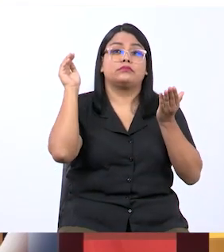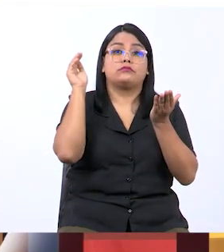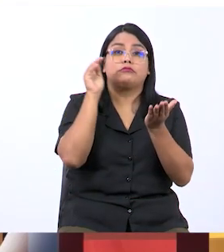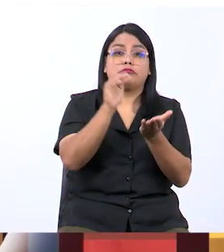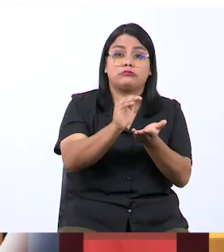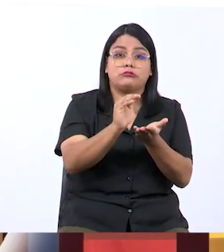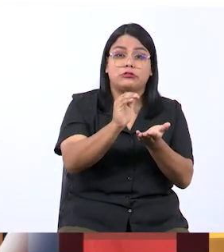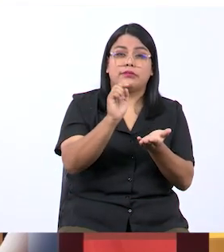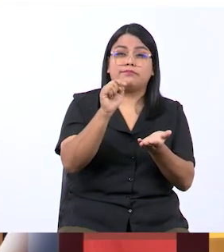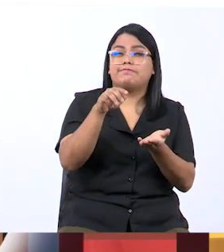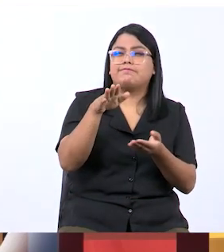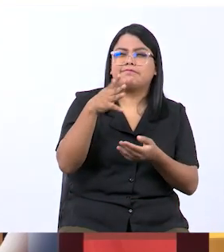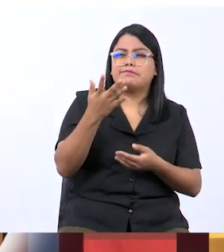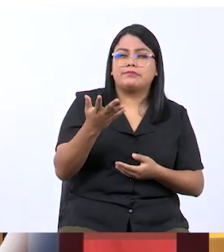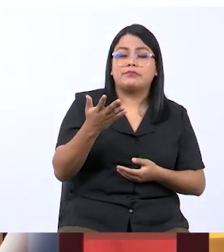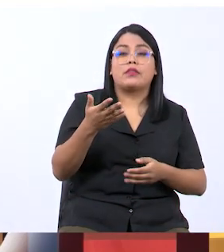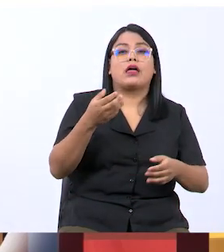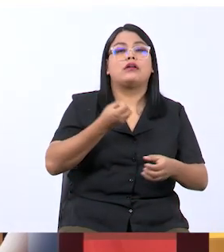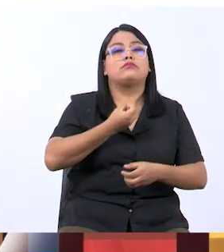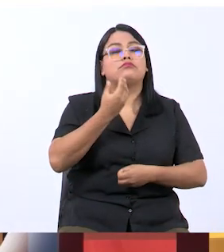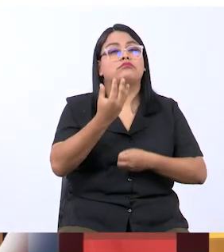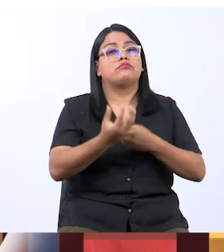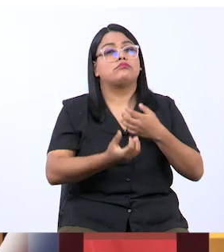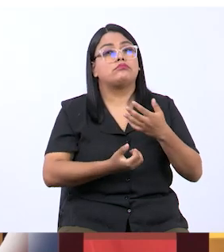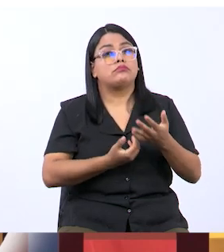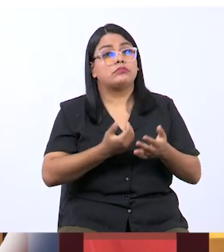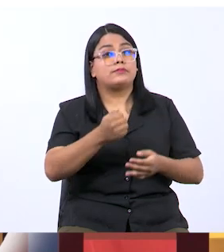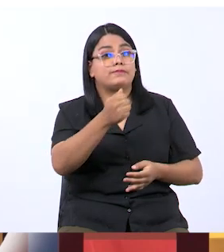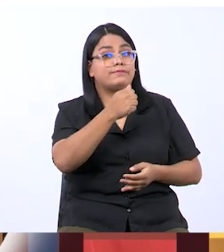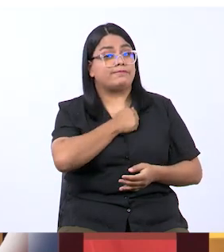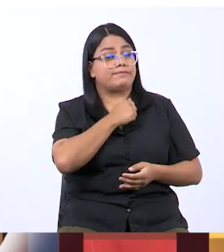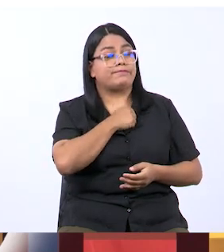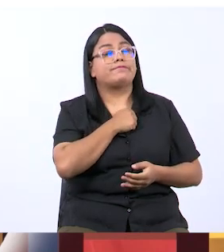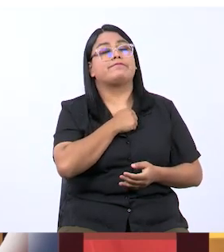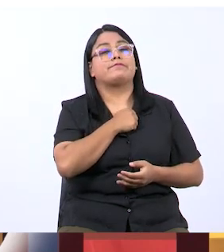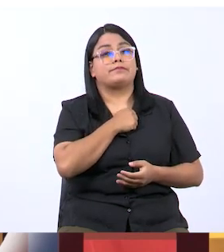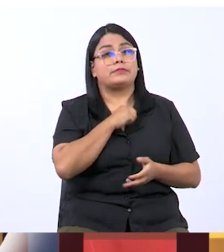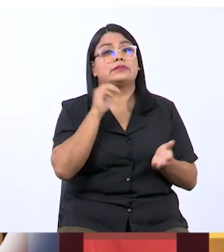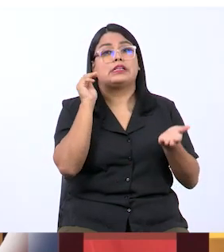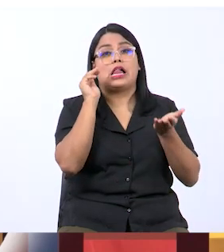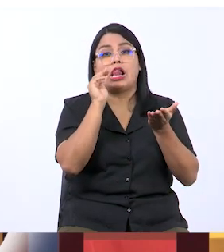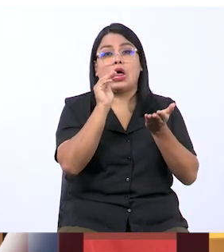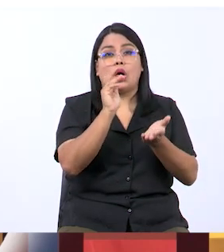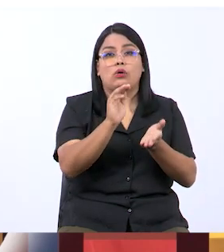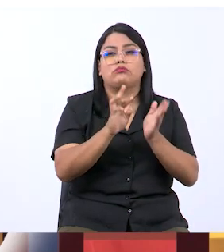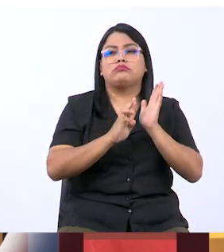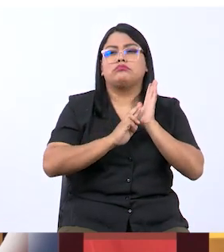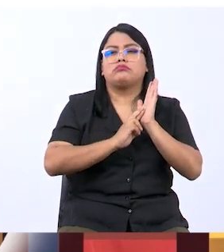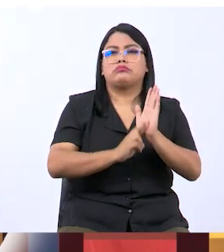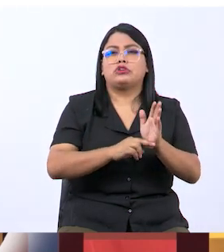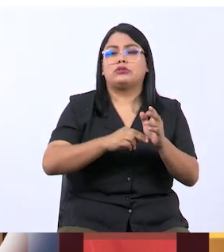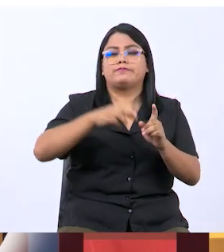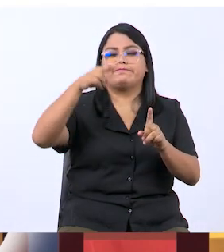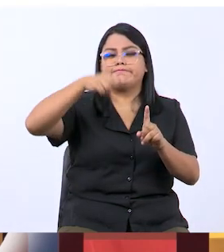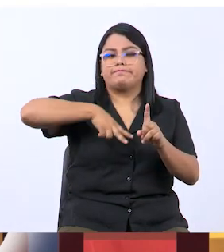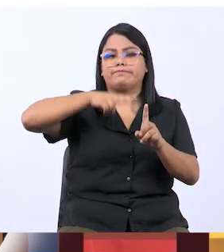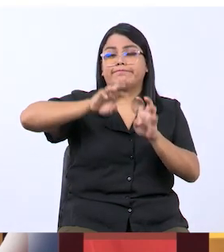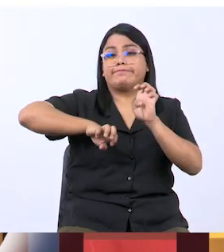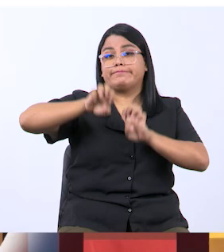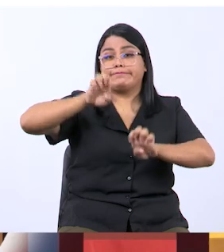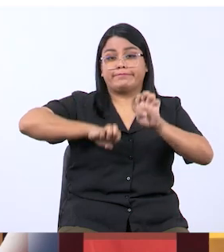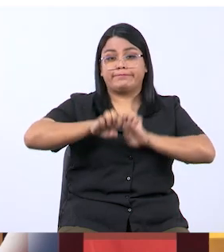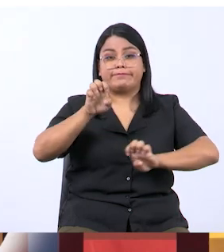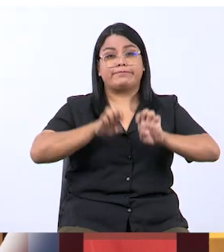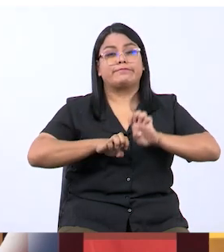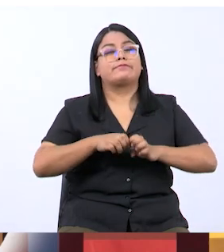unidad. En esta sección se expresa cuál será la producción textual de la unidad y se presentan los criterios con